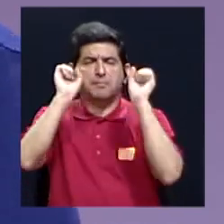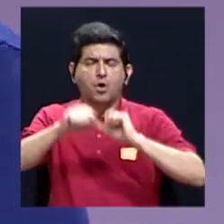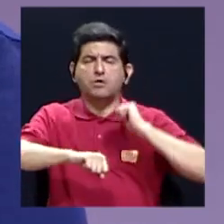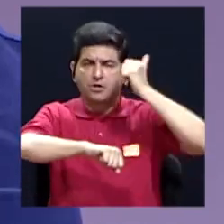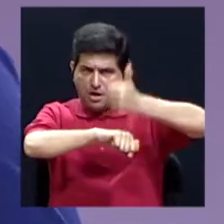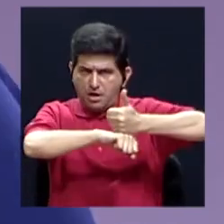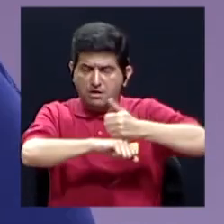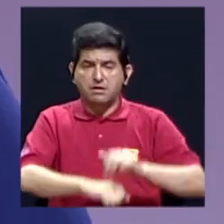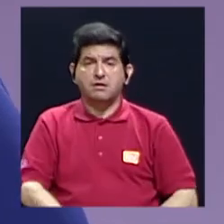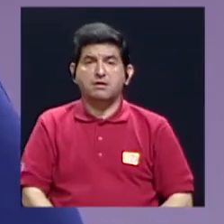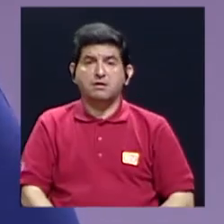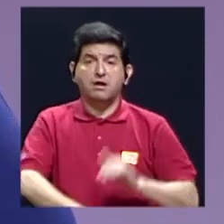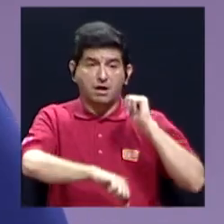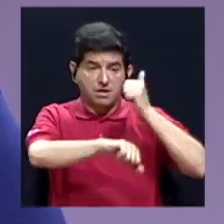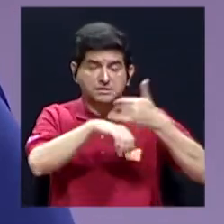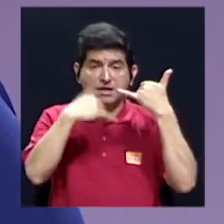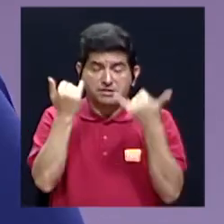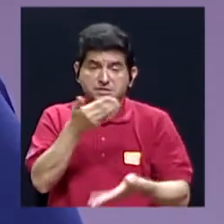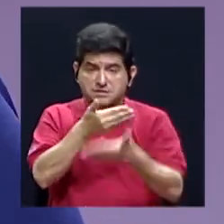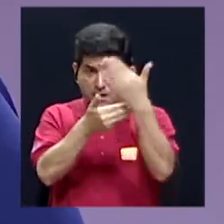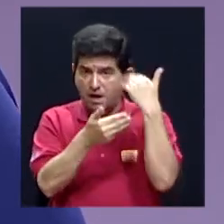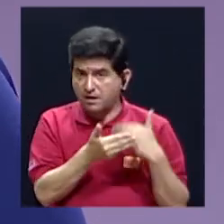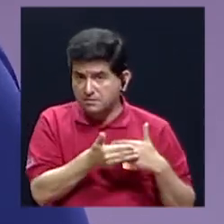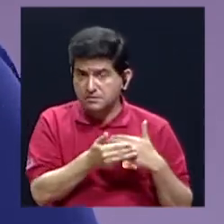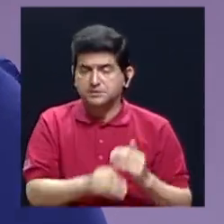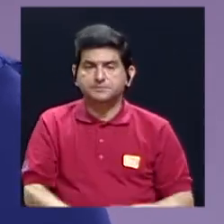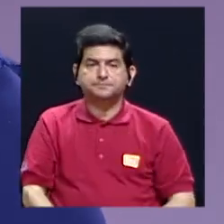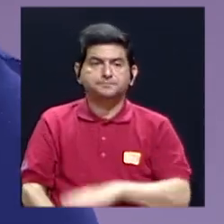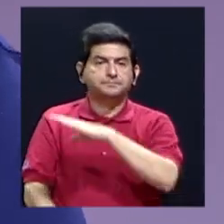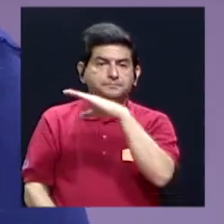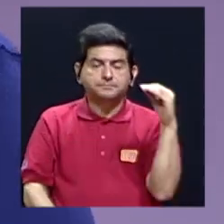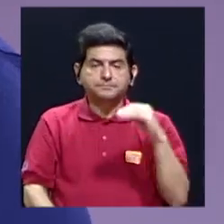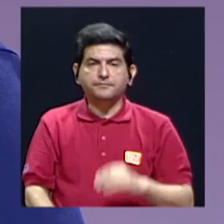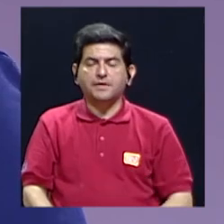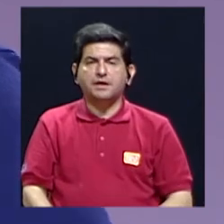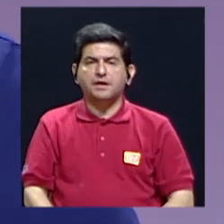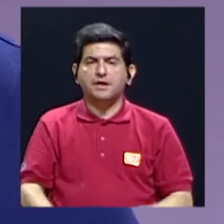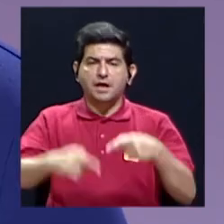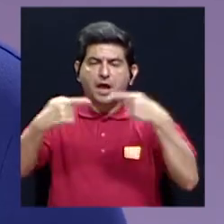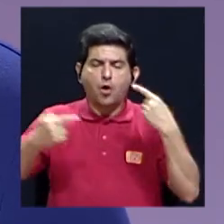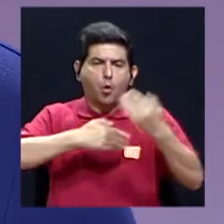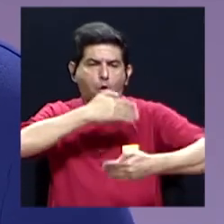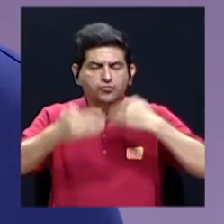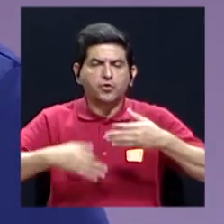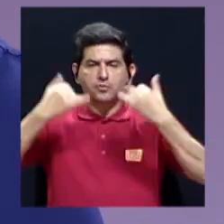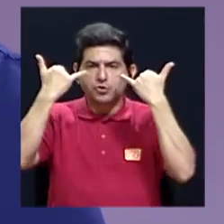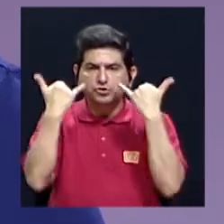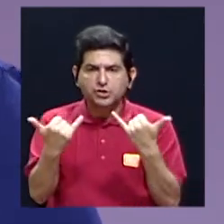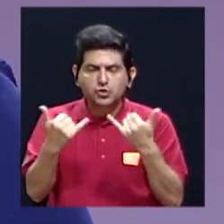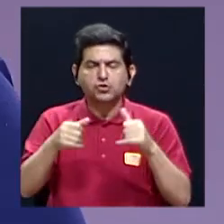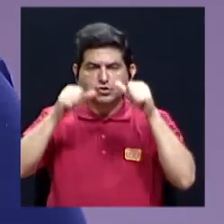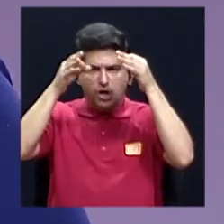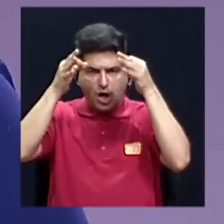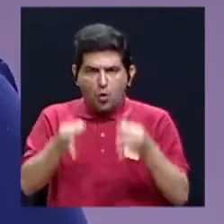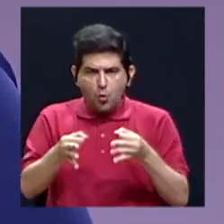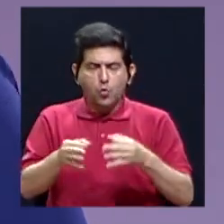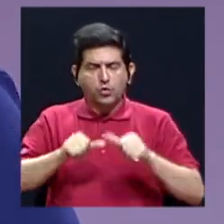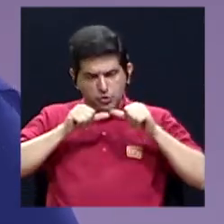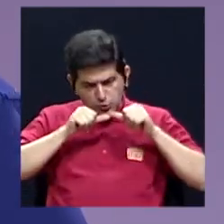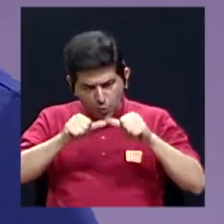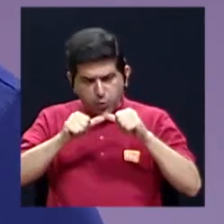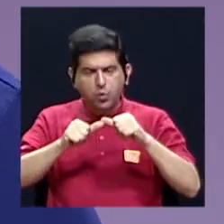poderlo implementar, porque la ha implementado anteriormente. Y además a contrapelo ya de un proceso de juicio extendido a